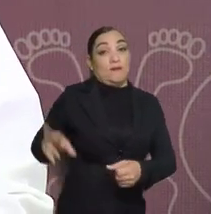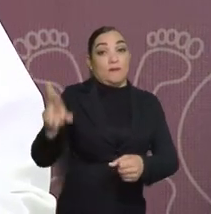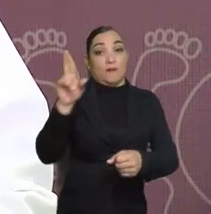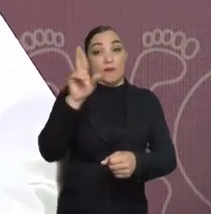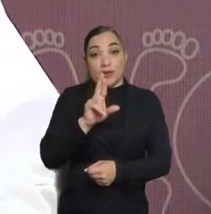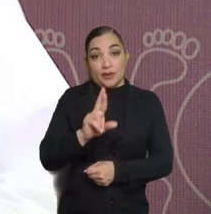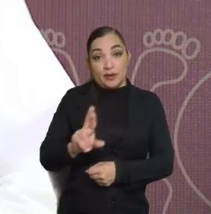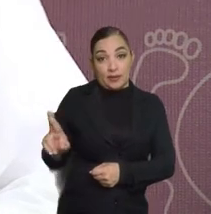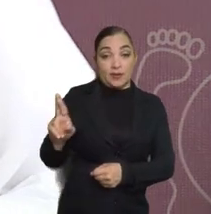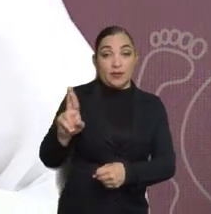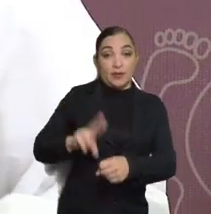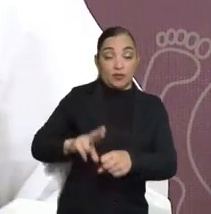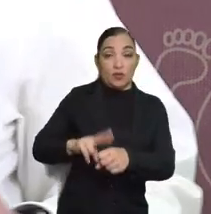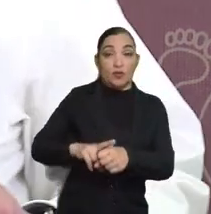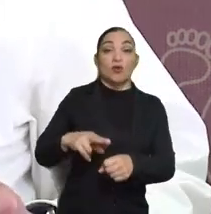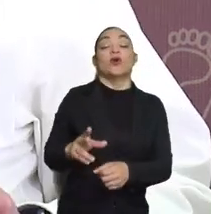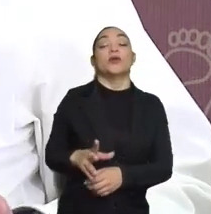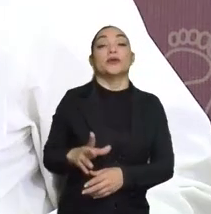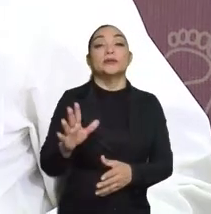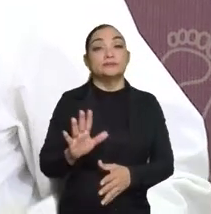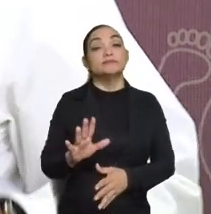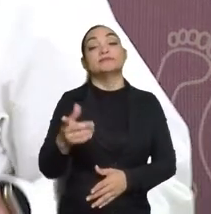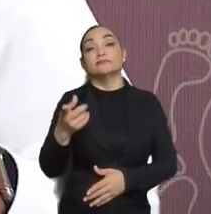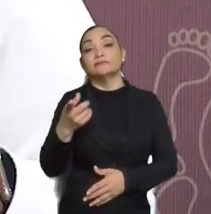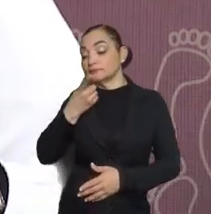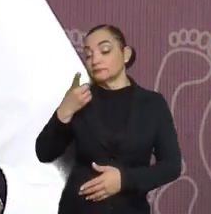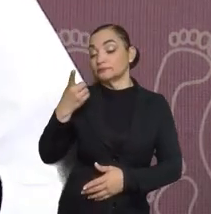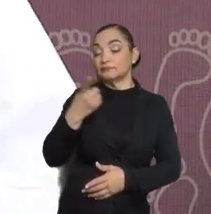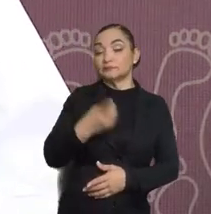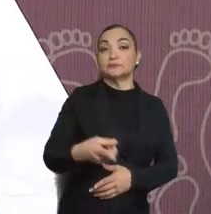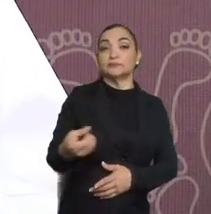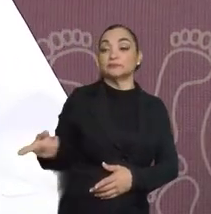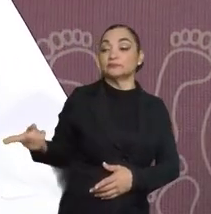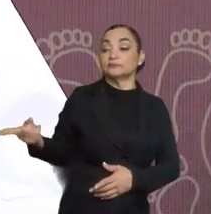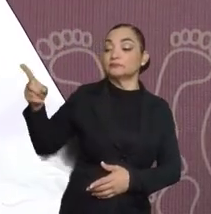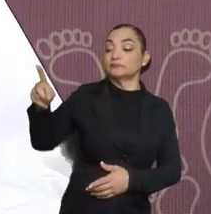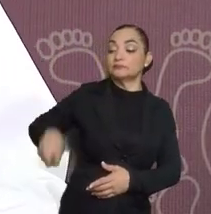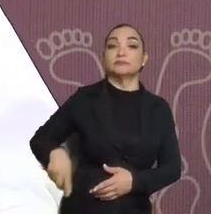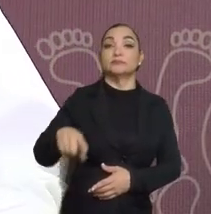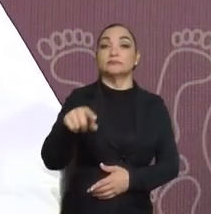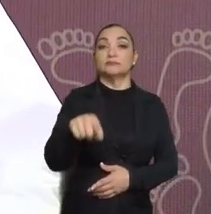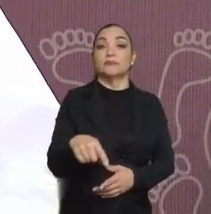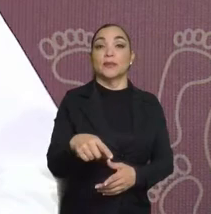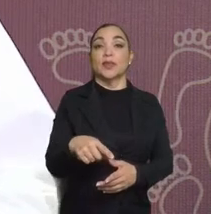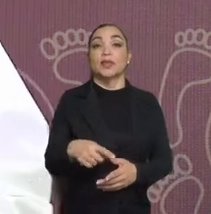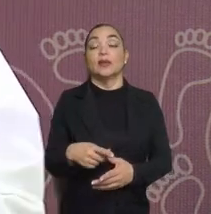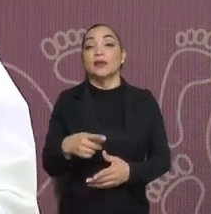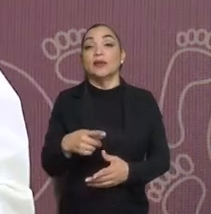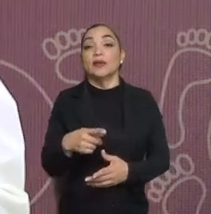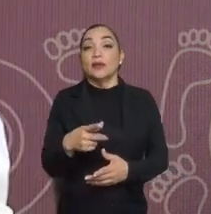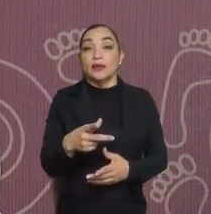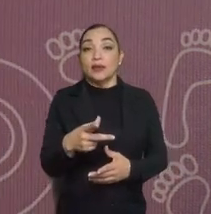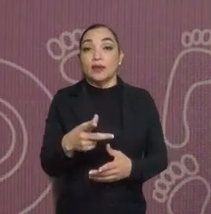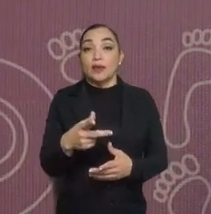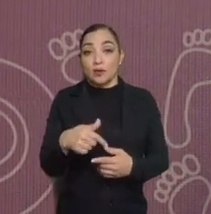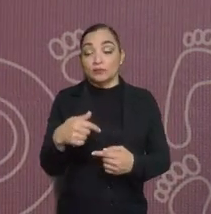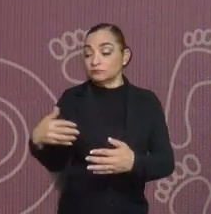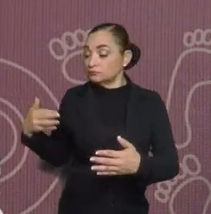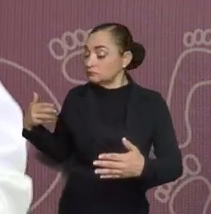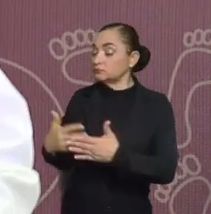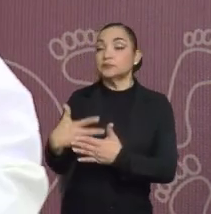sinaloense que tiene adeudos de 6 o 7 años, se dio la instrucción que únicamente se cobren los últimos